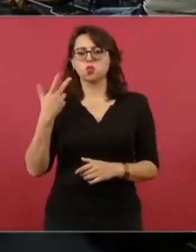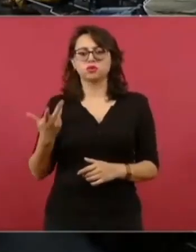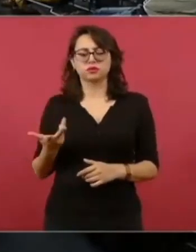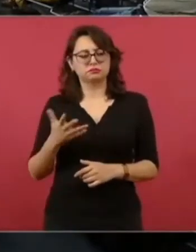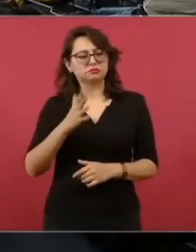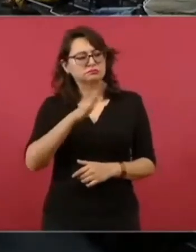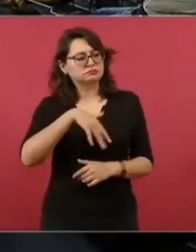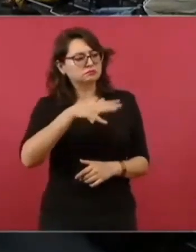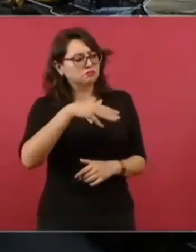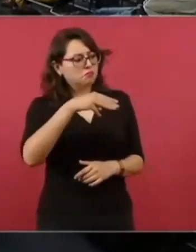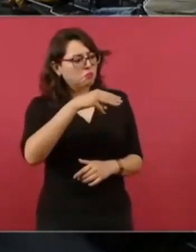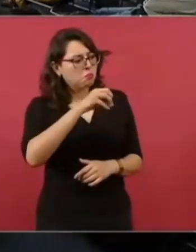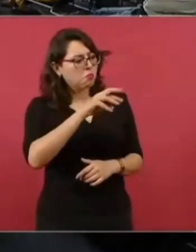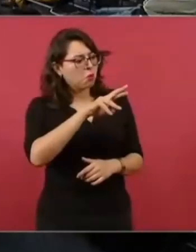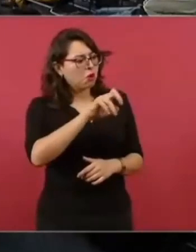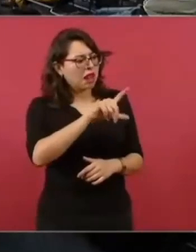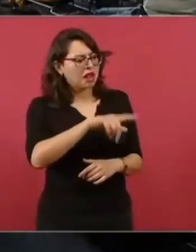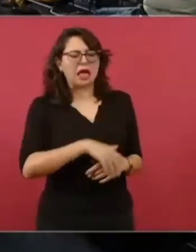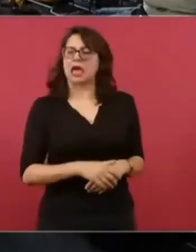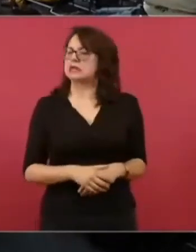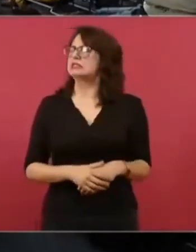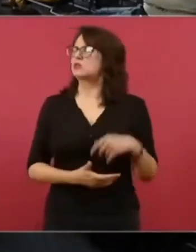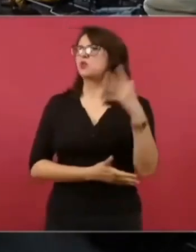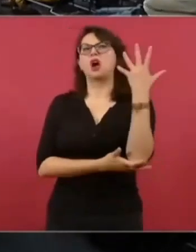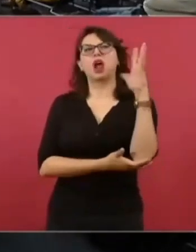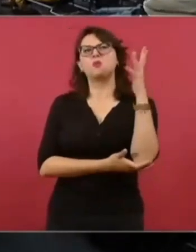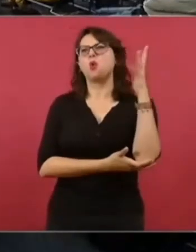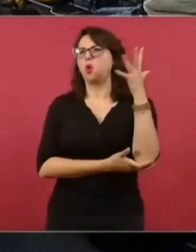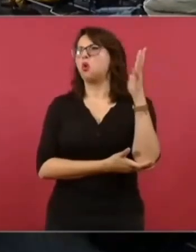para ellos es un árbol que da moras.